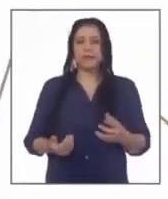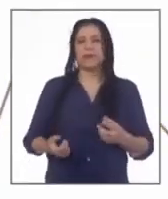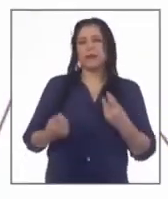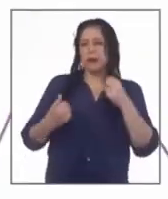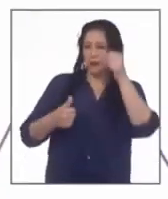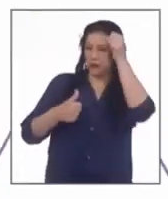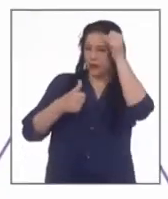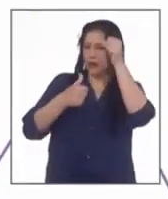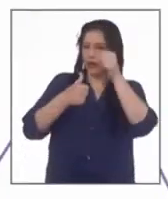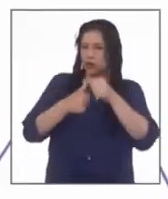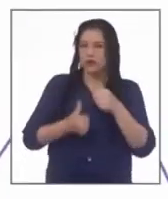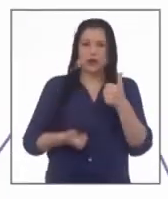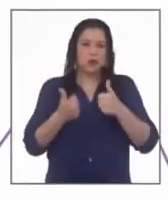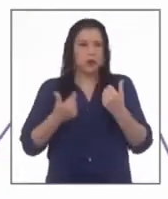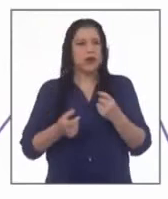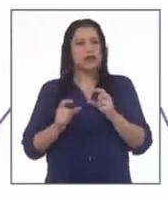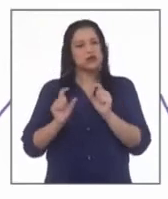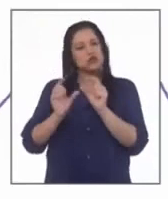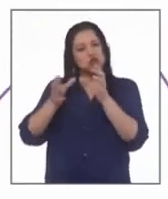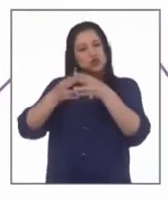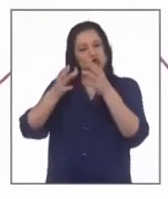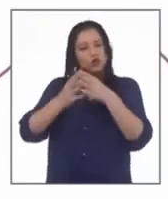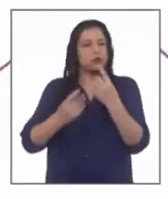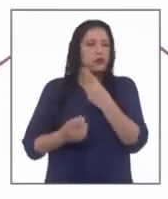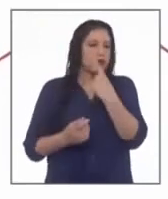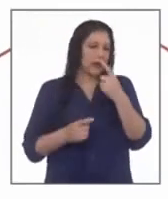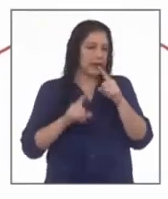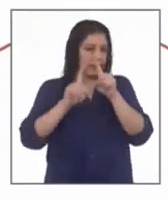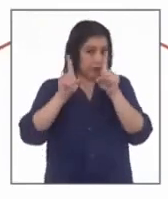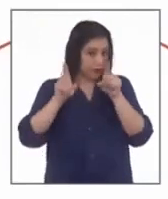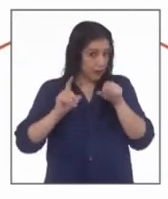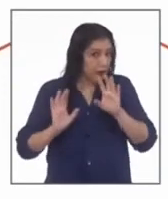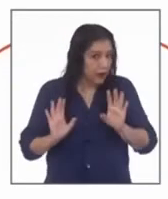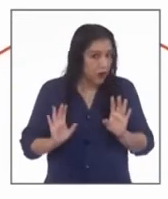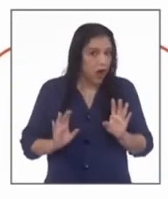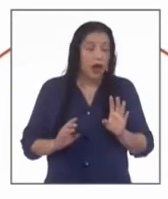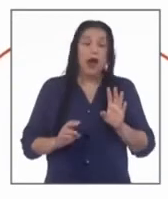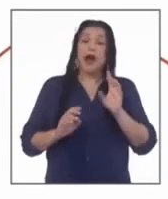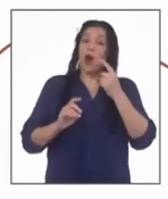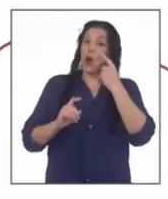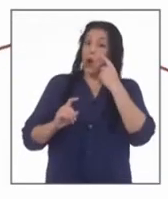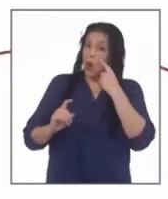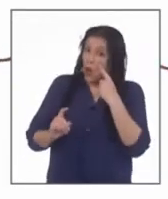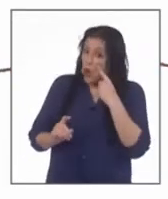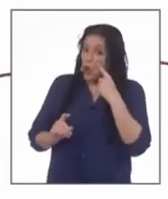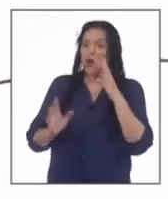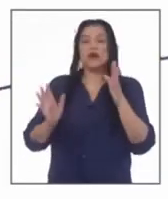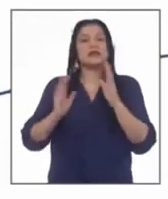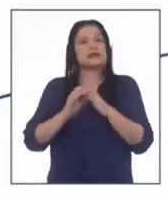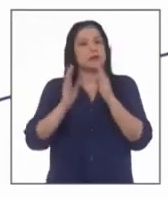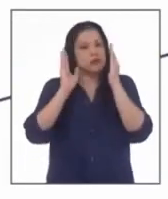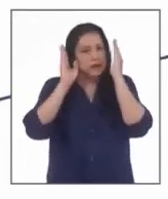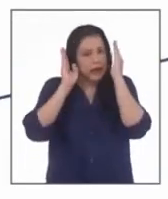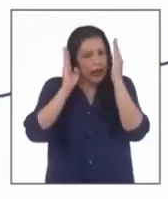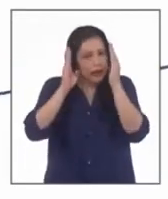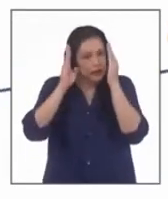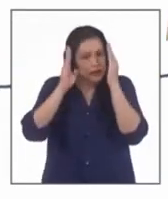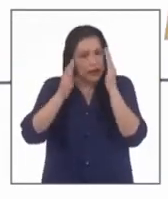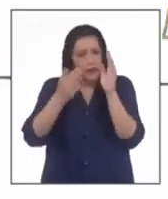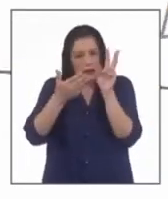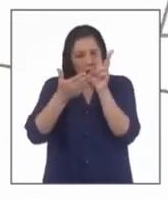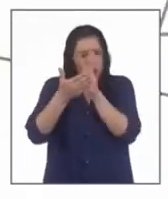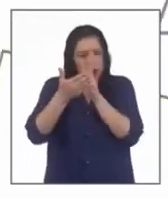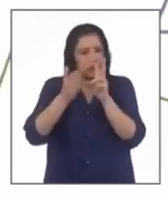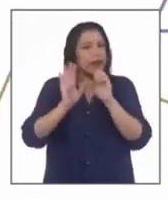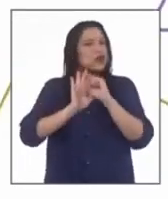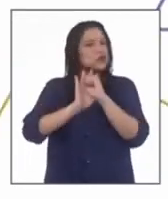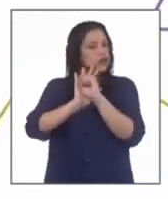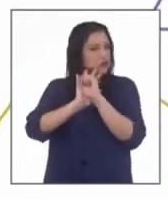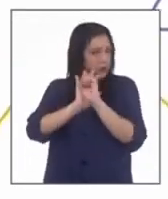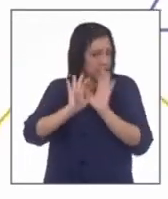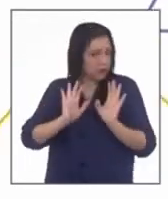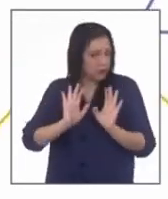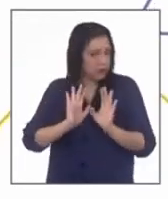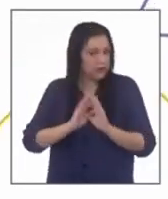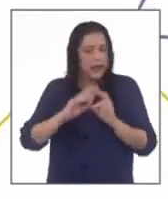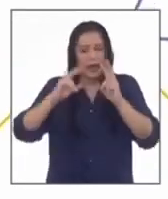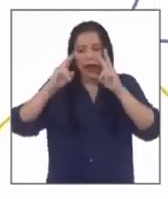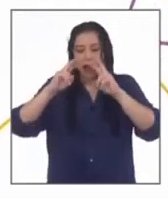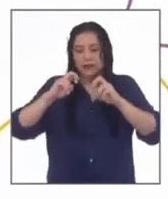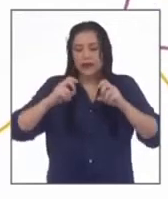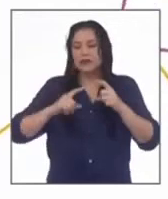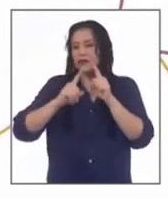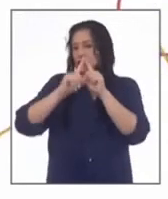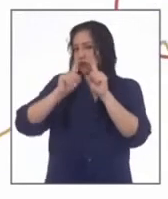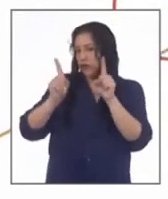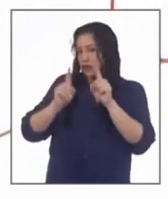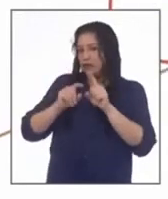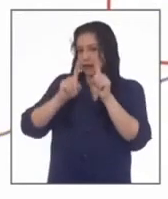Vamos a recordar la clasificación de los intervalos. Ojo, esto nos demanda bastante concentración y lectura simbólica. Analicemos los